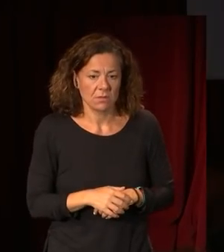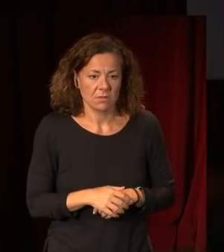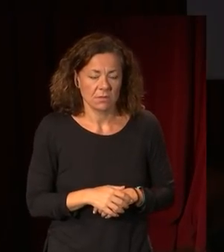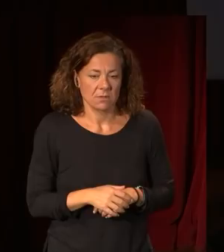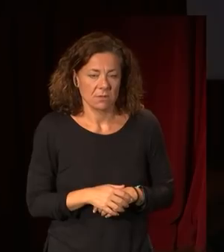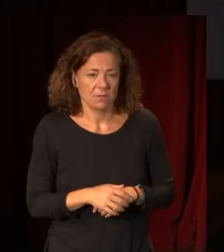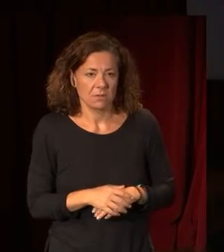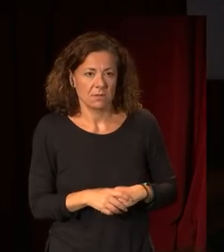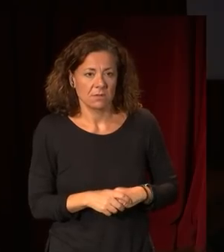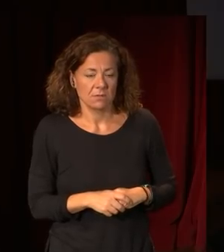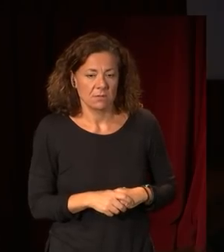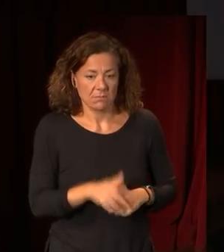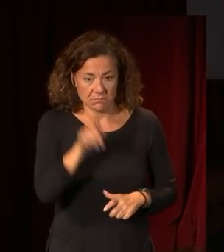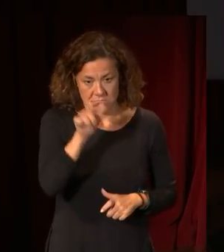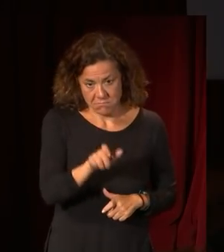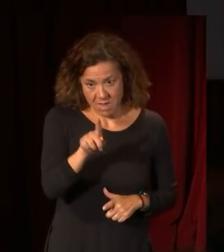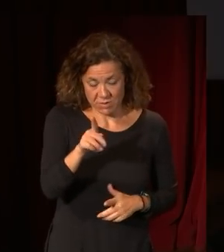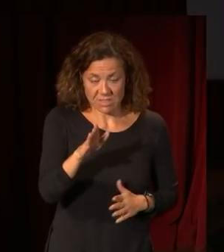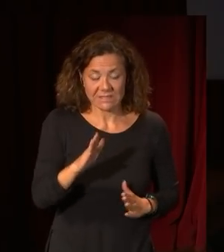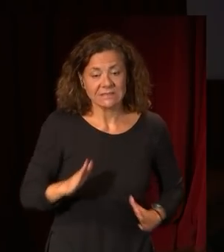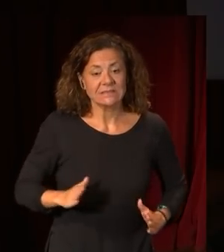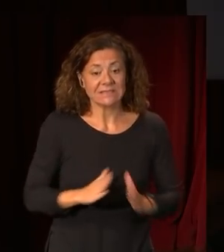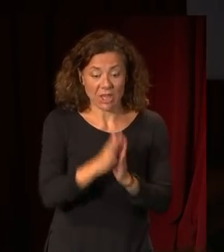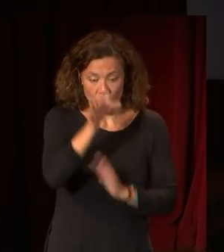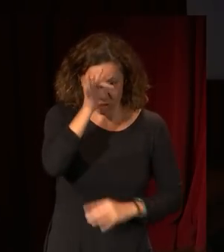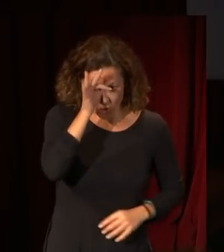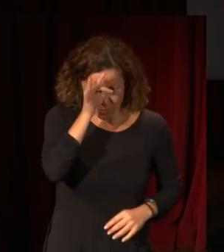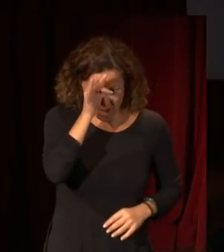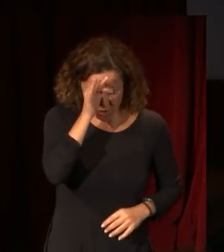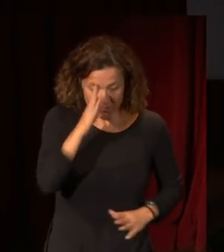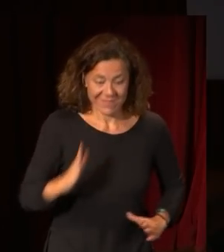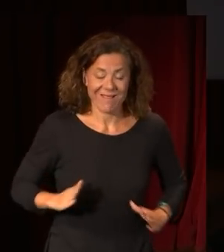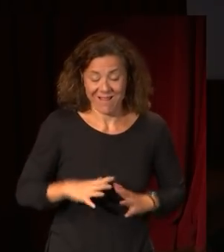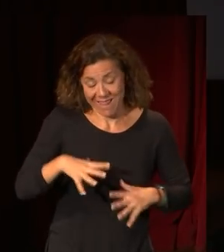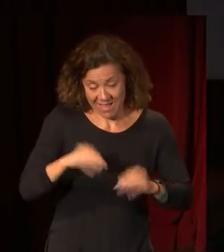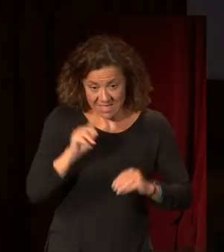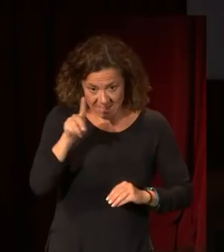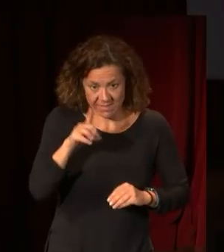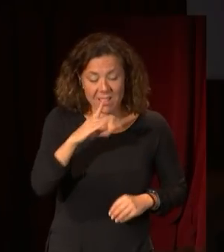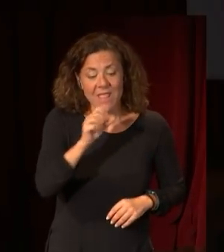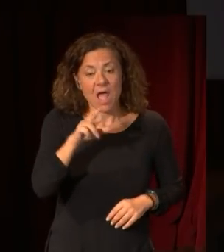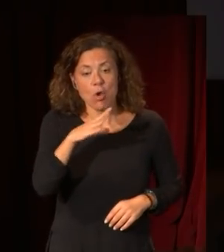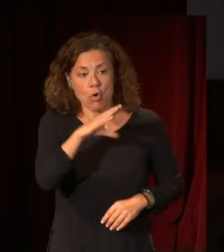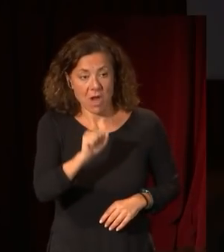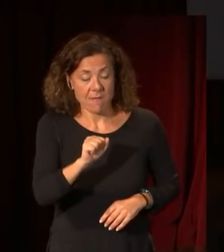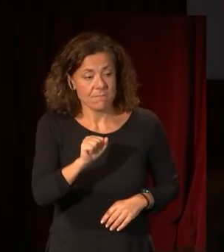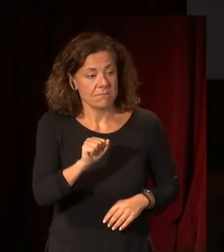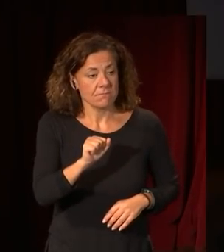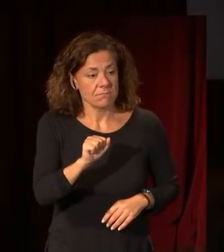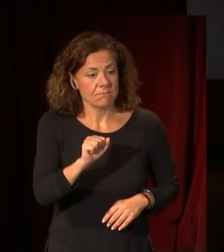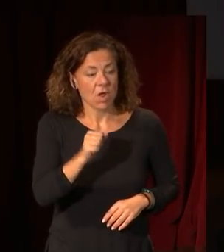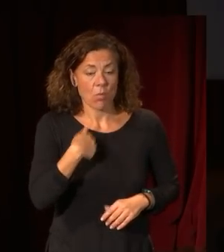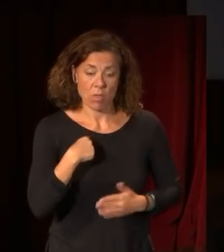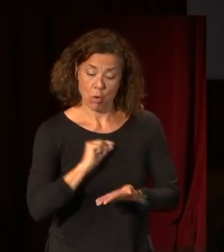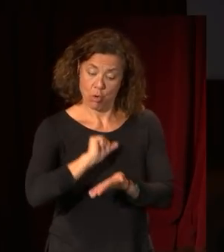del santo domingo de silos de la parroquia de santo domingo de silos de daroca y cuando se